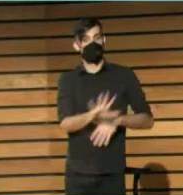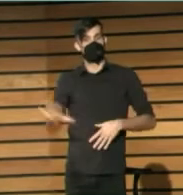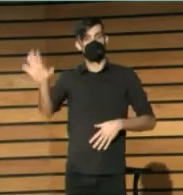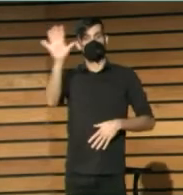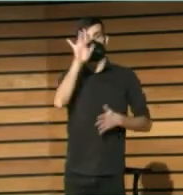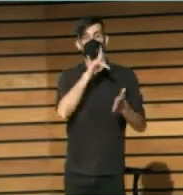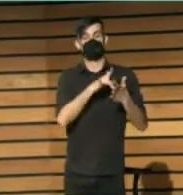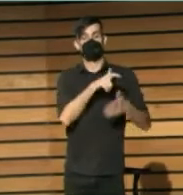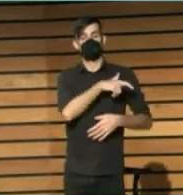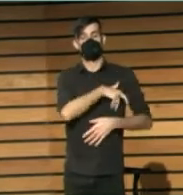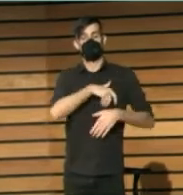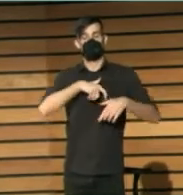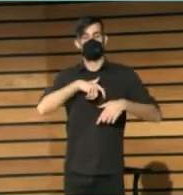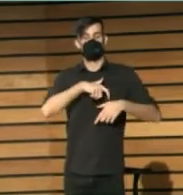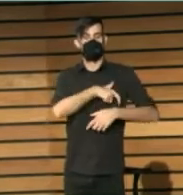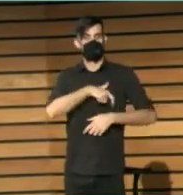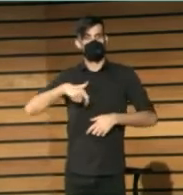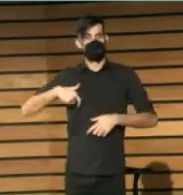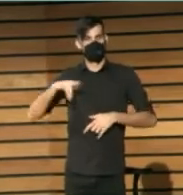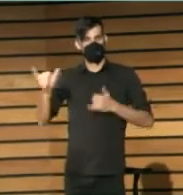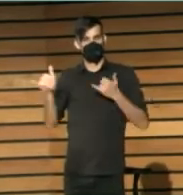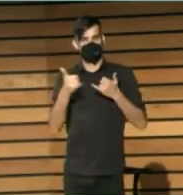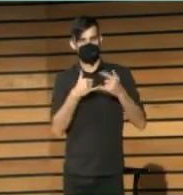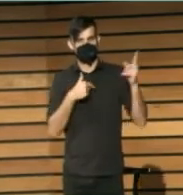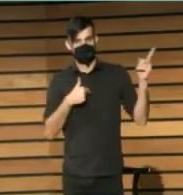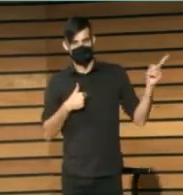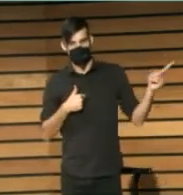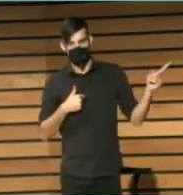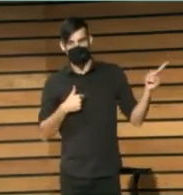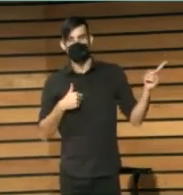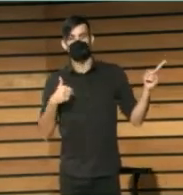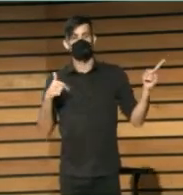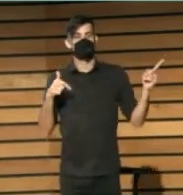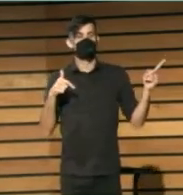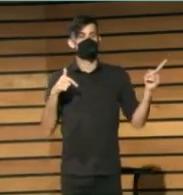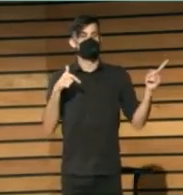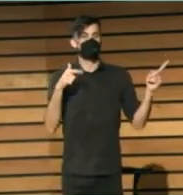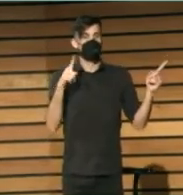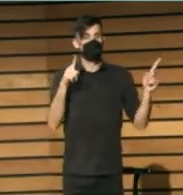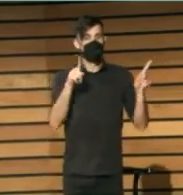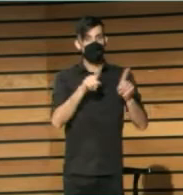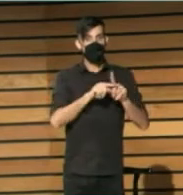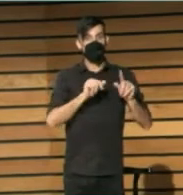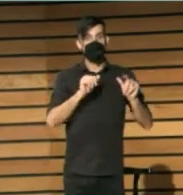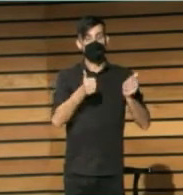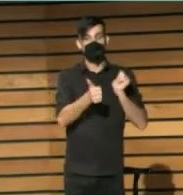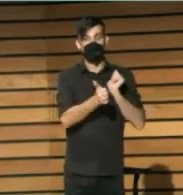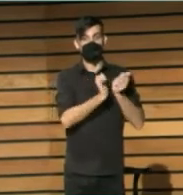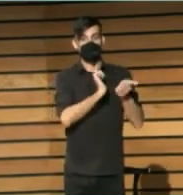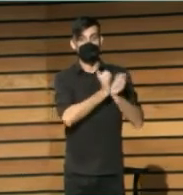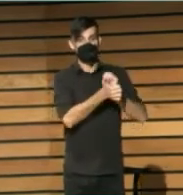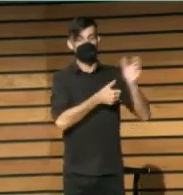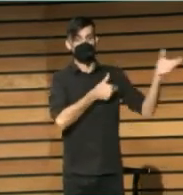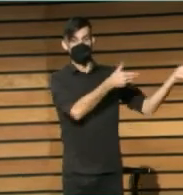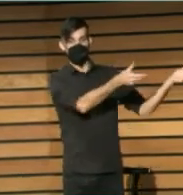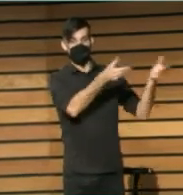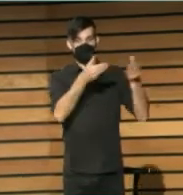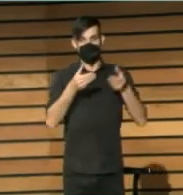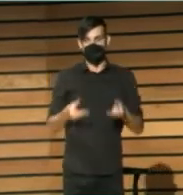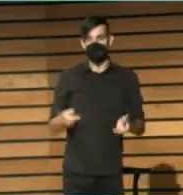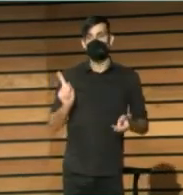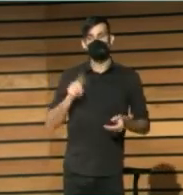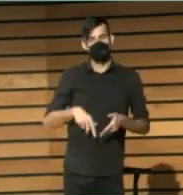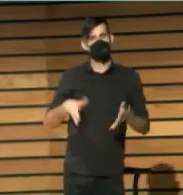Cruz, que fue donde yo saqué prestados los primeros libros. Y lo dedico también a una